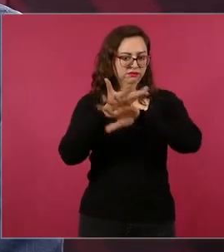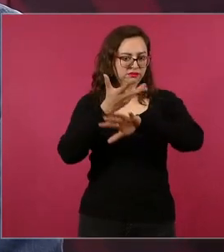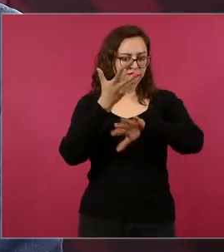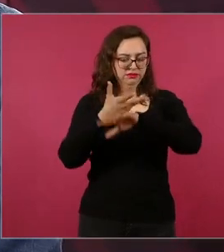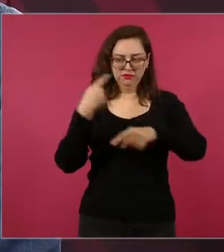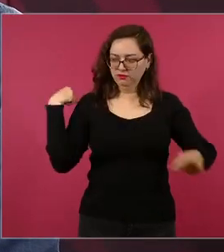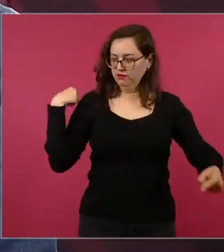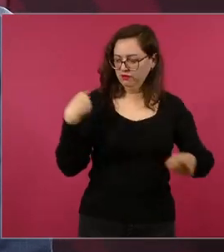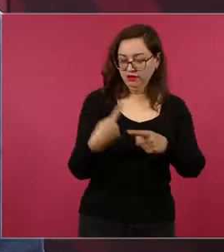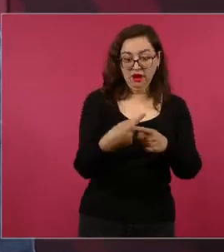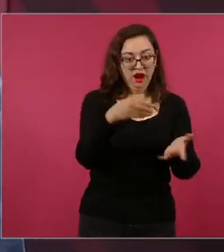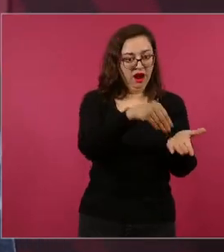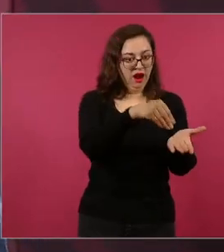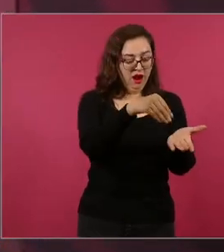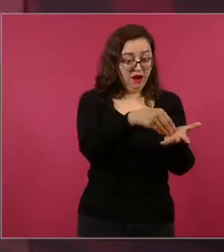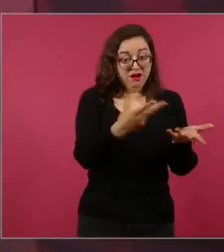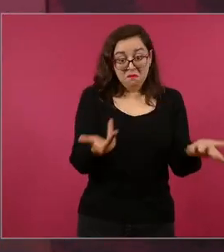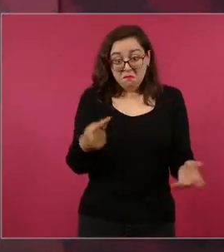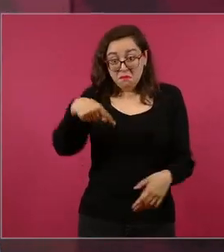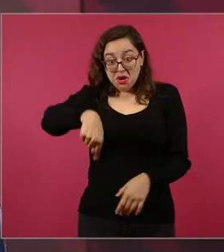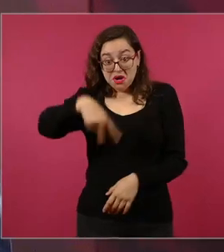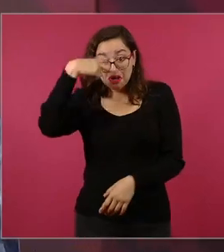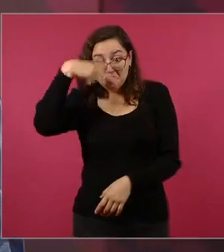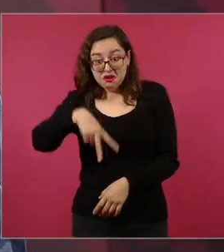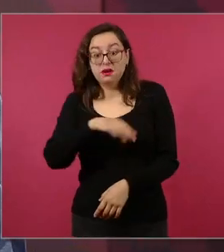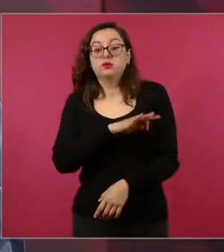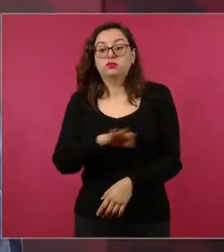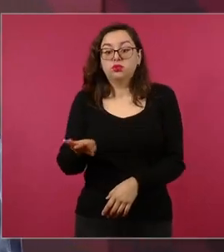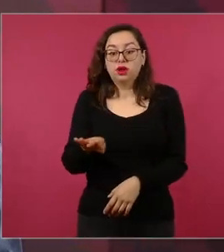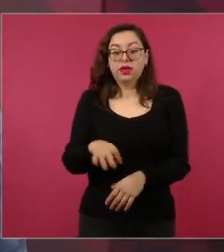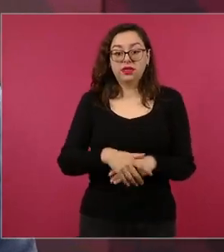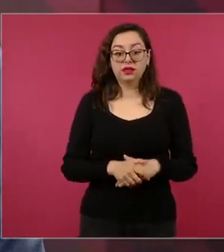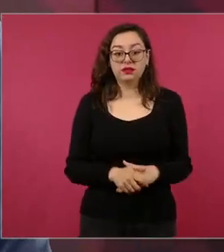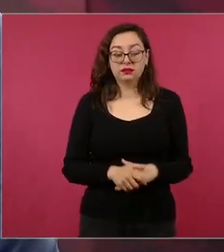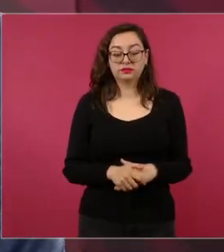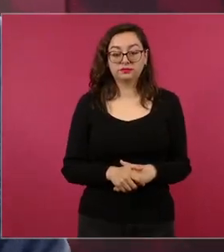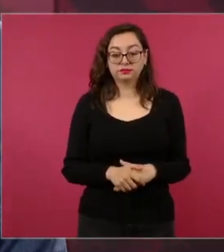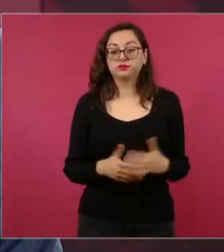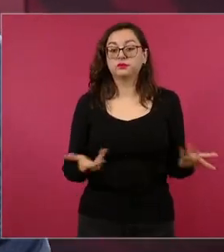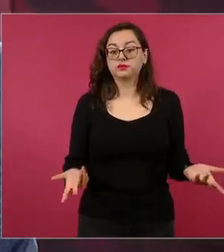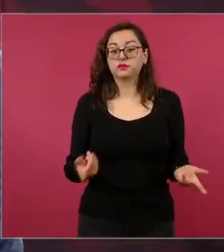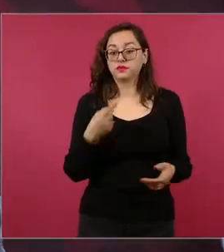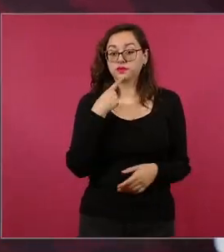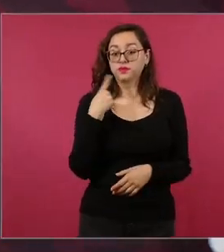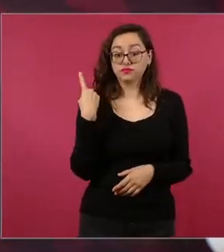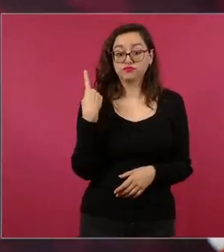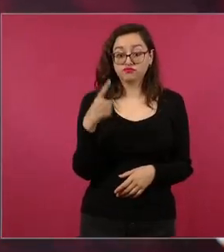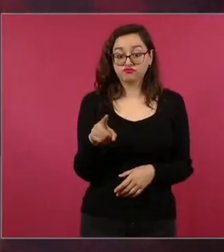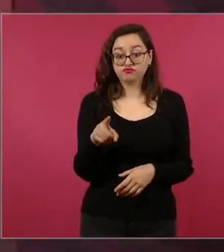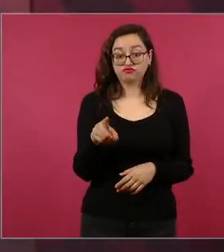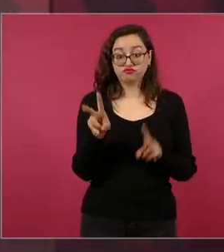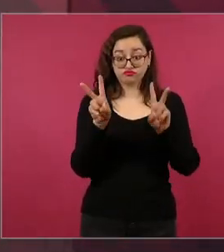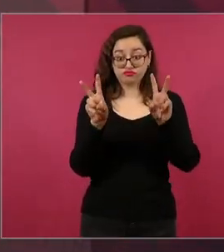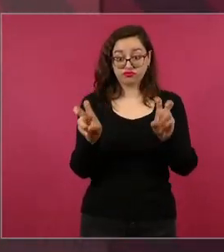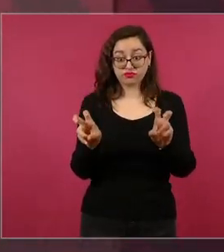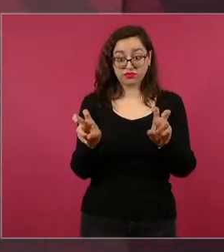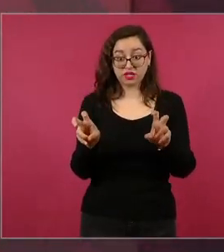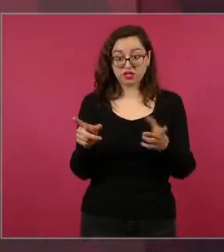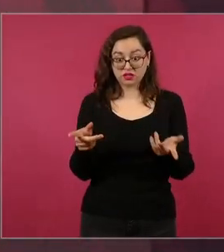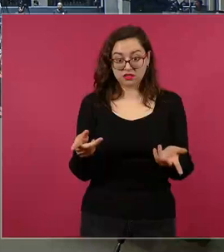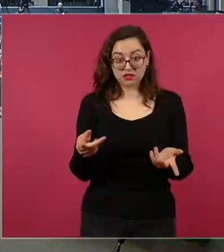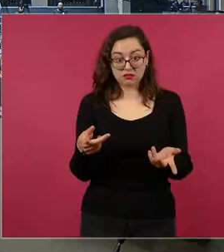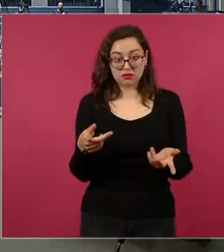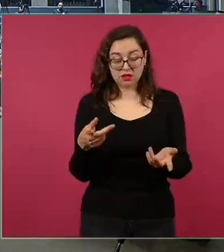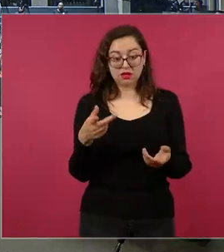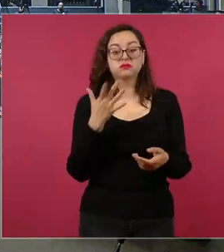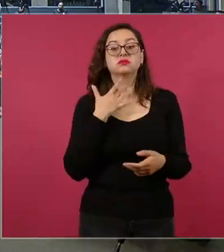Entonces, no descartarlo. Y en cuanto a esa denuncia, pues aquí está el procurador.